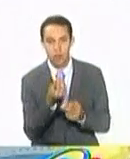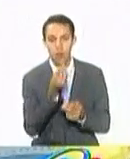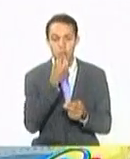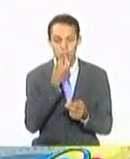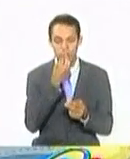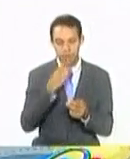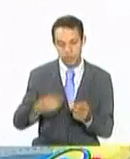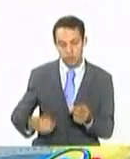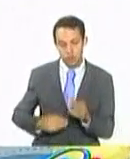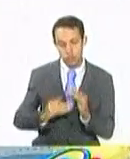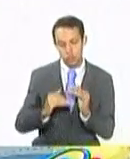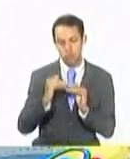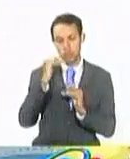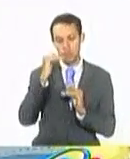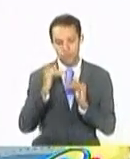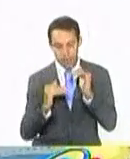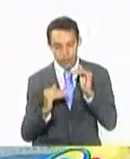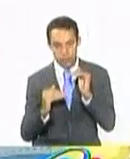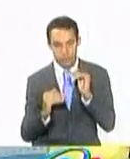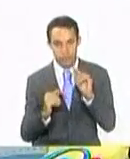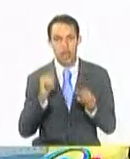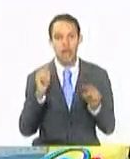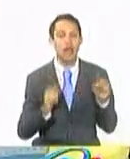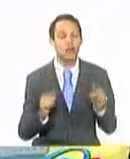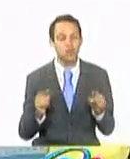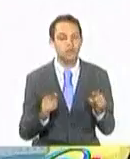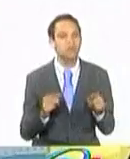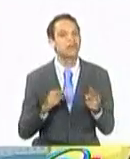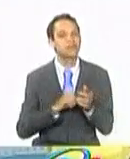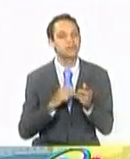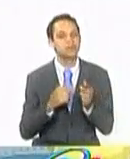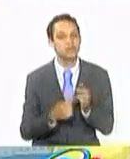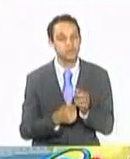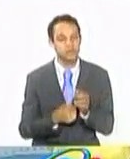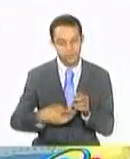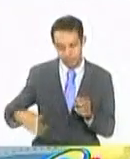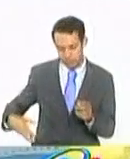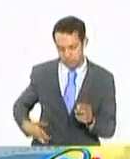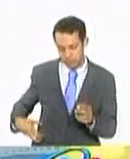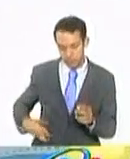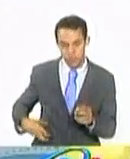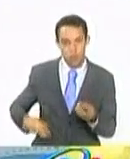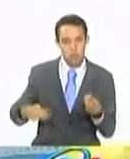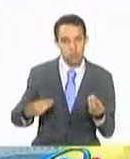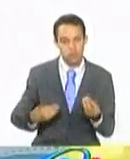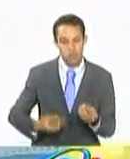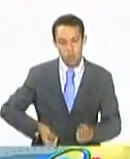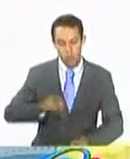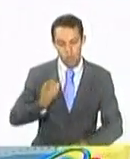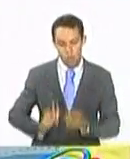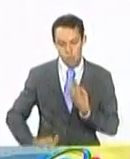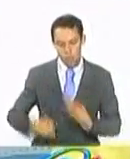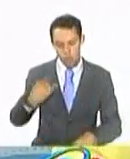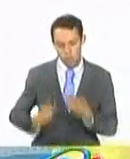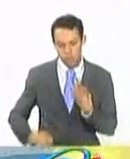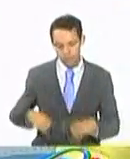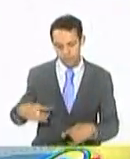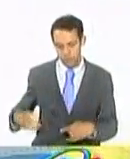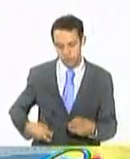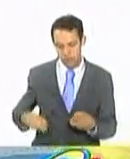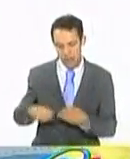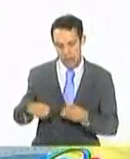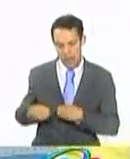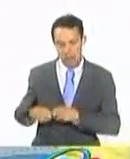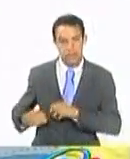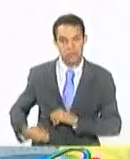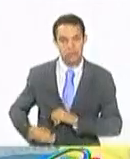glicemia pero resulta que la hipoglicemia es que el páncreas produce mucha insulina cuando llega al azúcar Qué es la insulina unos carritos